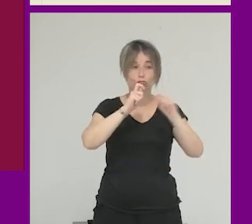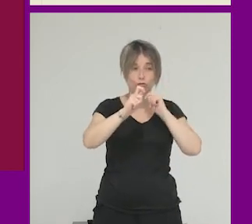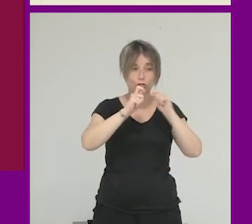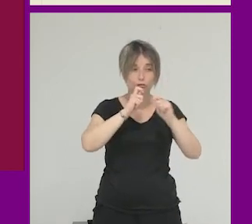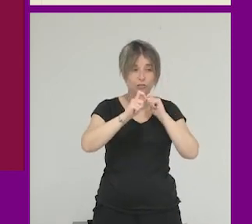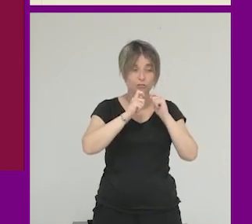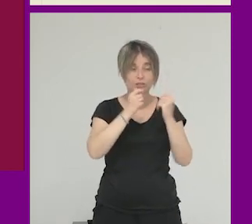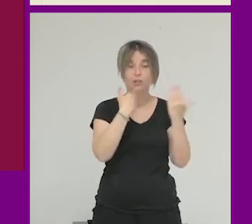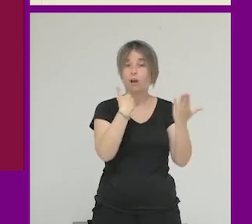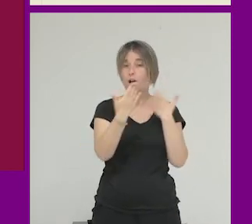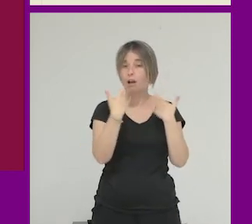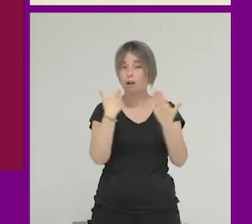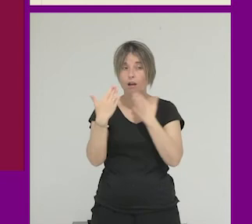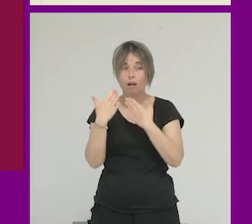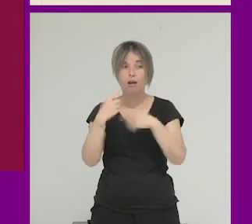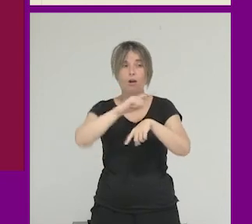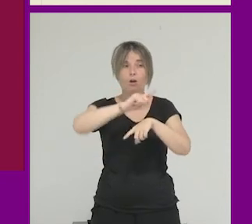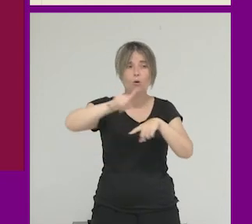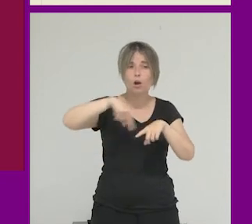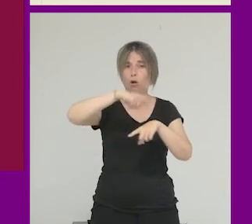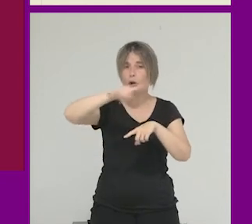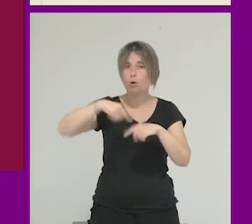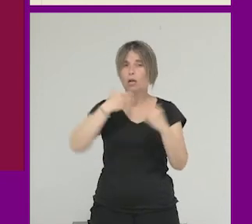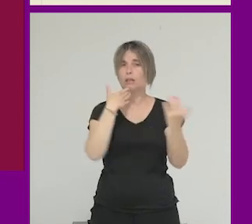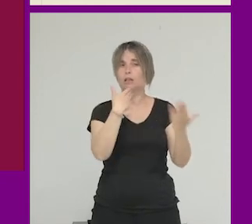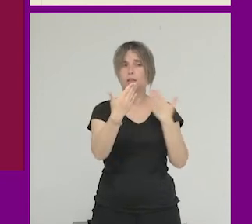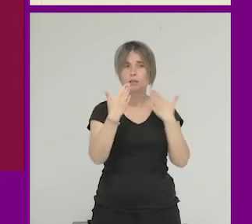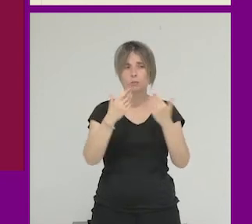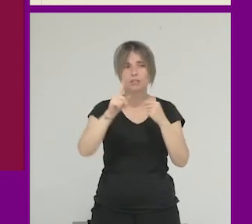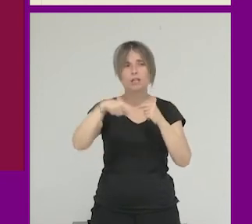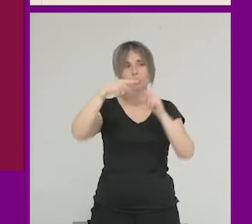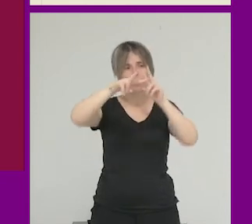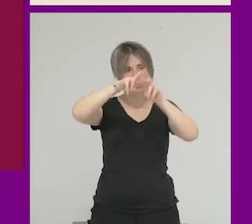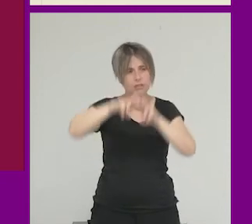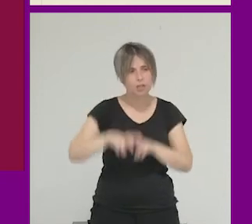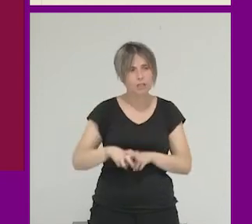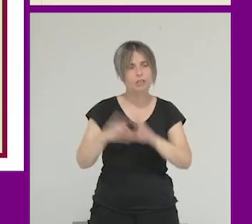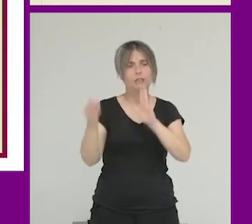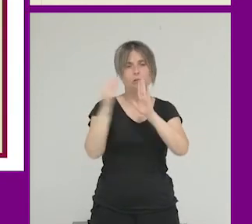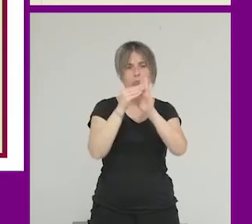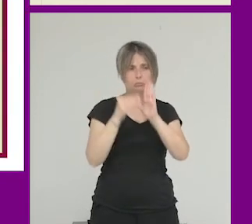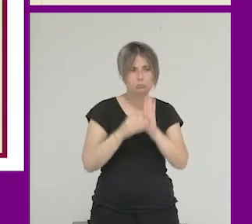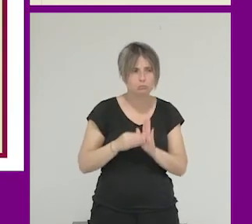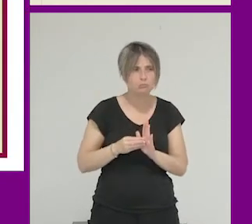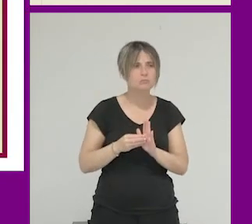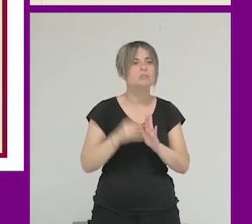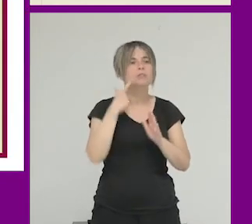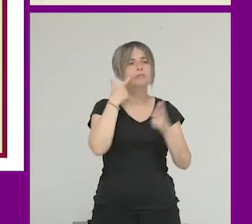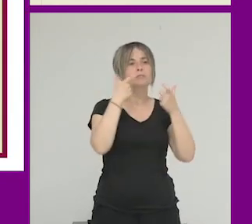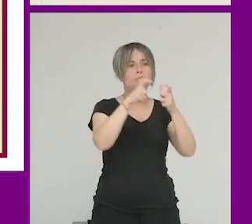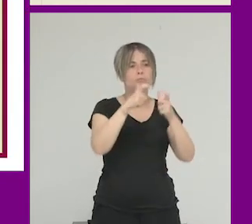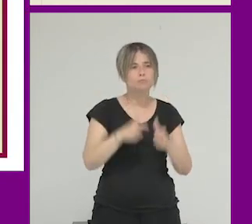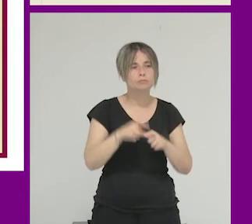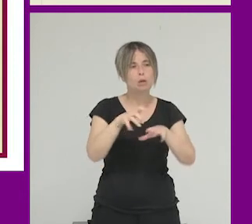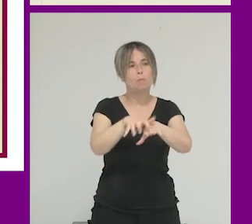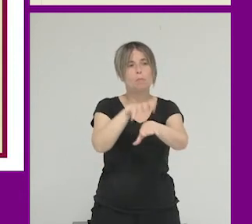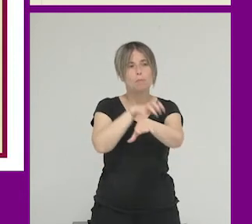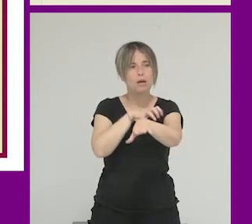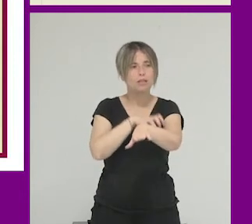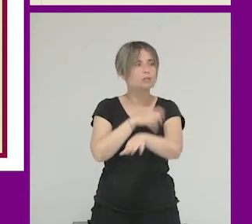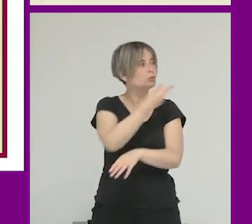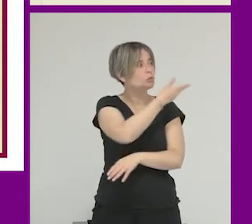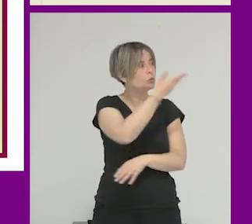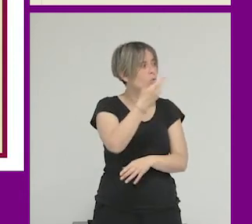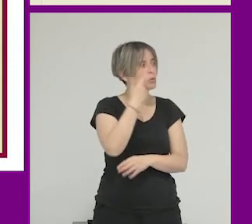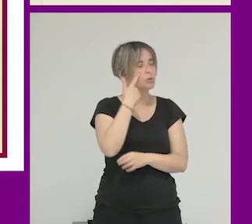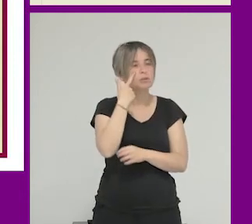ordu eta erdi, bi ordu artean, eta gero analizia egin dut, kategoria batzuk atera ditut, eta gehien bat ezinen inguruan atera